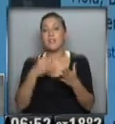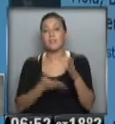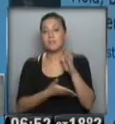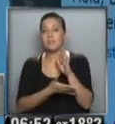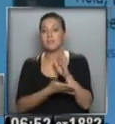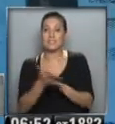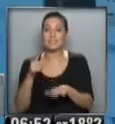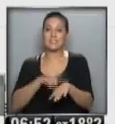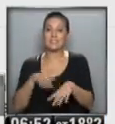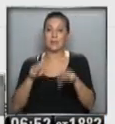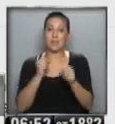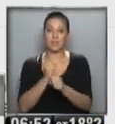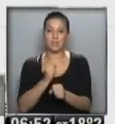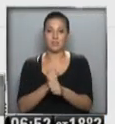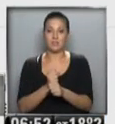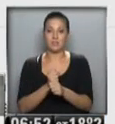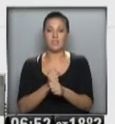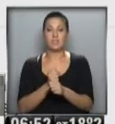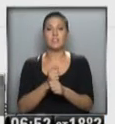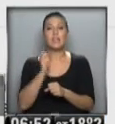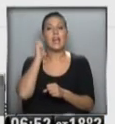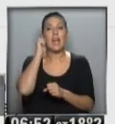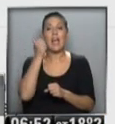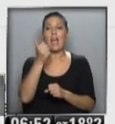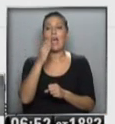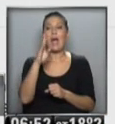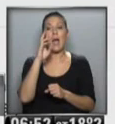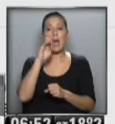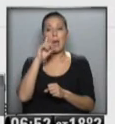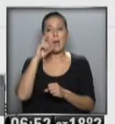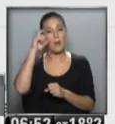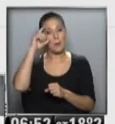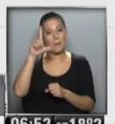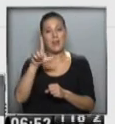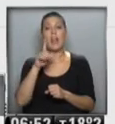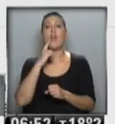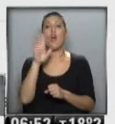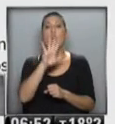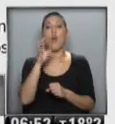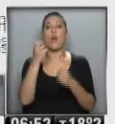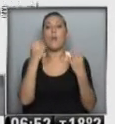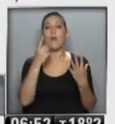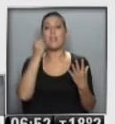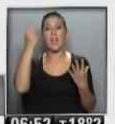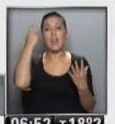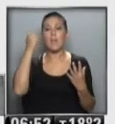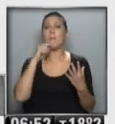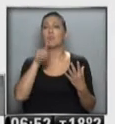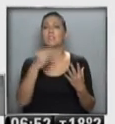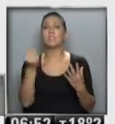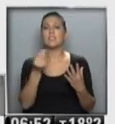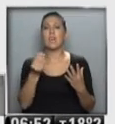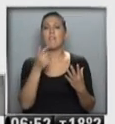arrancar bien tempranito. Una pregunta de Gabriel Miloro, hola Nadia, buen día, una pregunta, el sábado cómo va a estar la tormenta que se espera